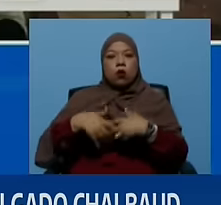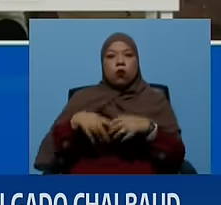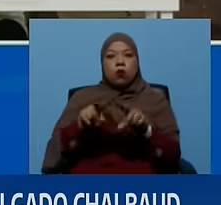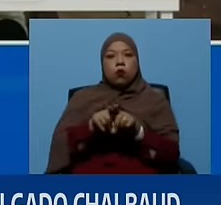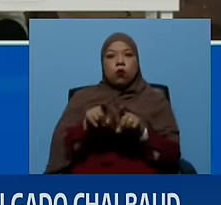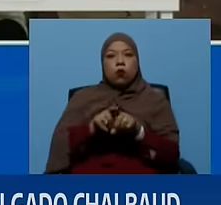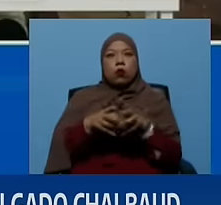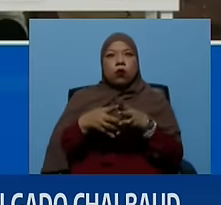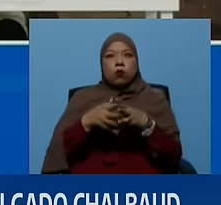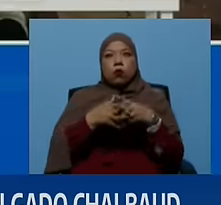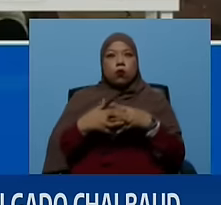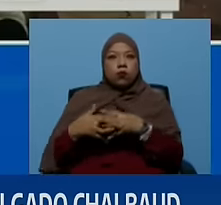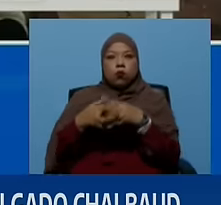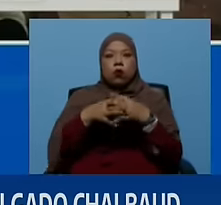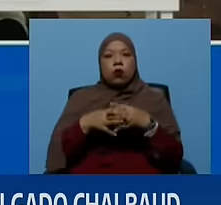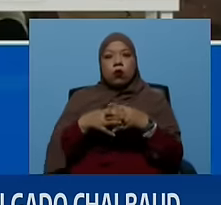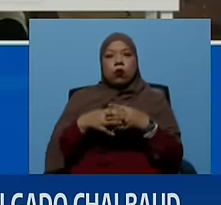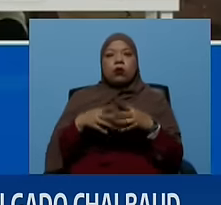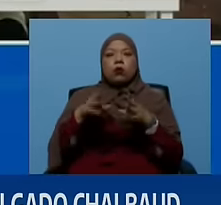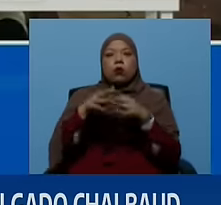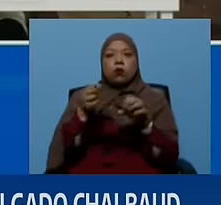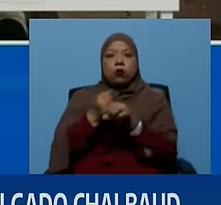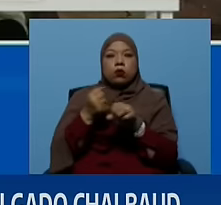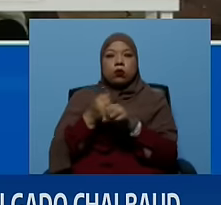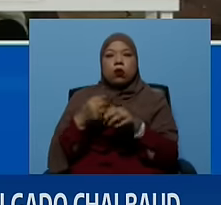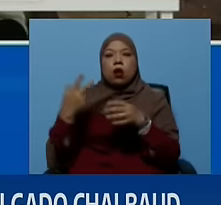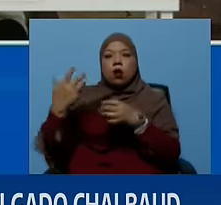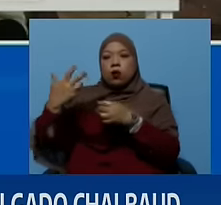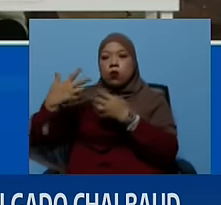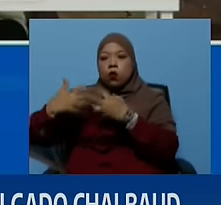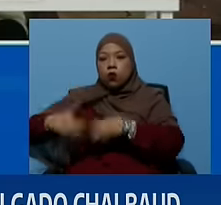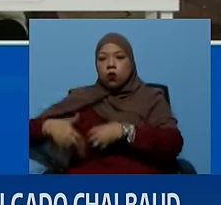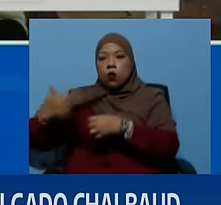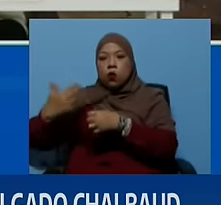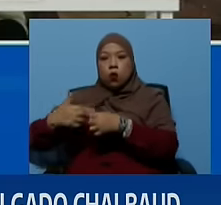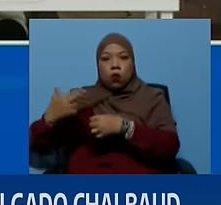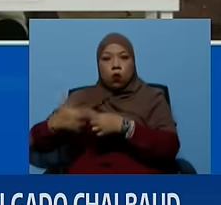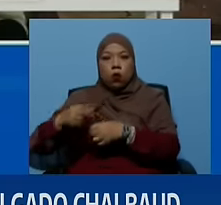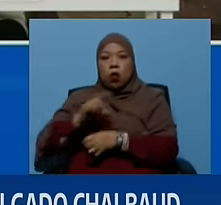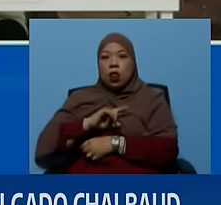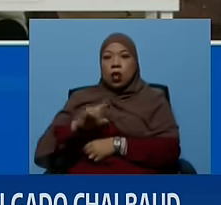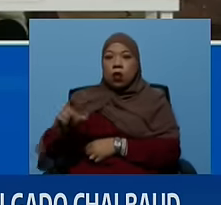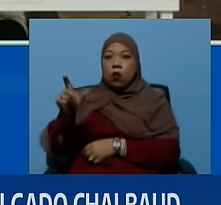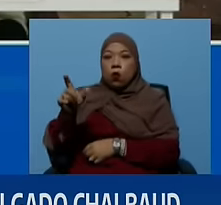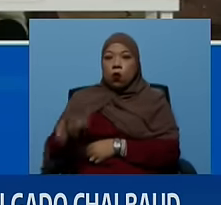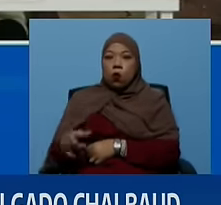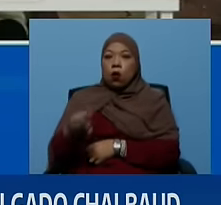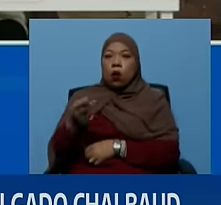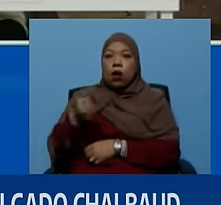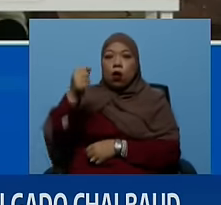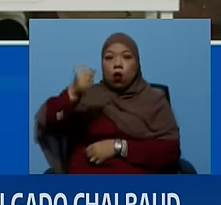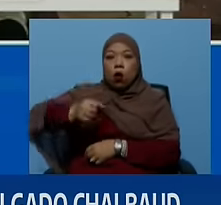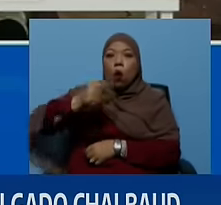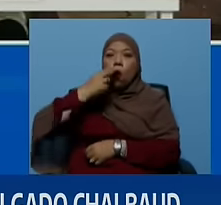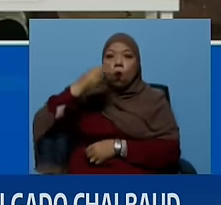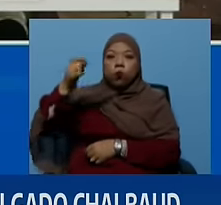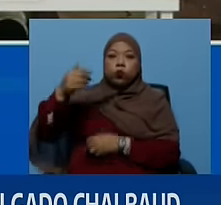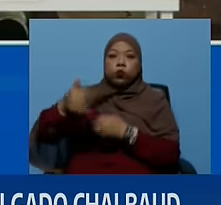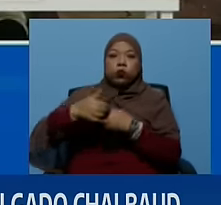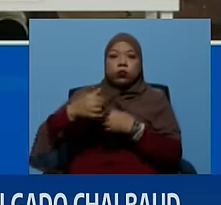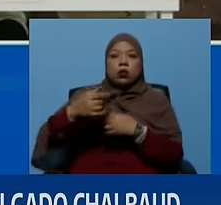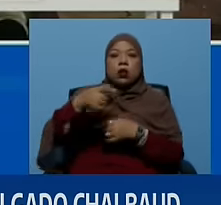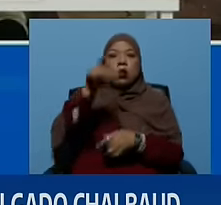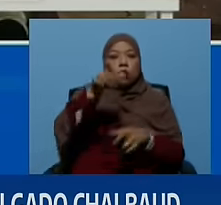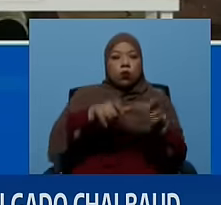gringa Gómez le entregó toda la riqueza petrolera ustedes lo saben eso hay que estudiarlo el golpe de estado contra Cipriano